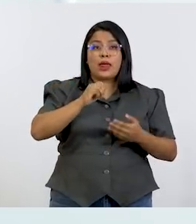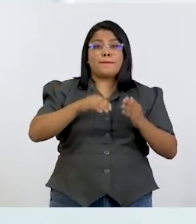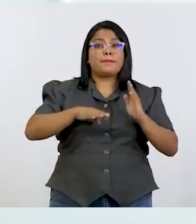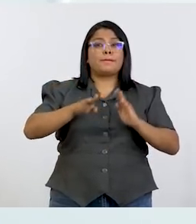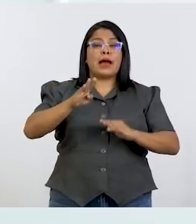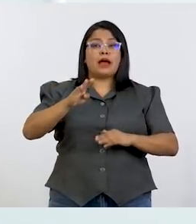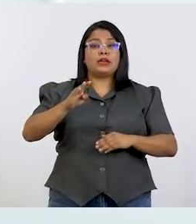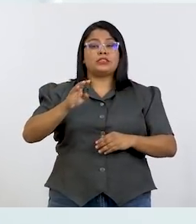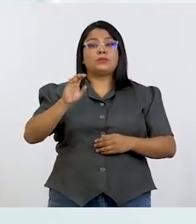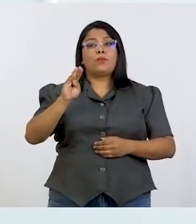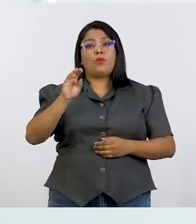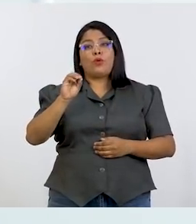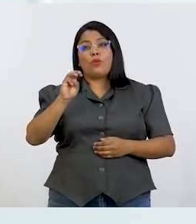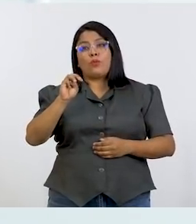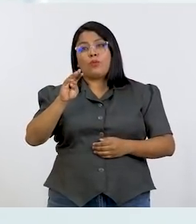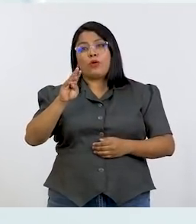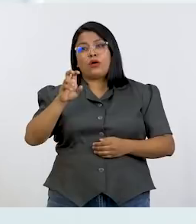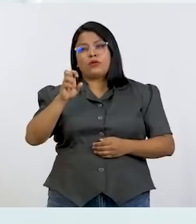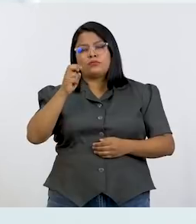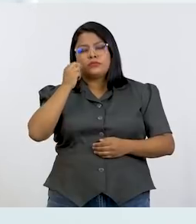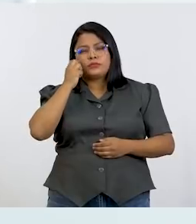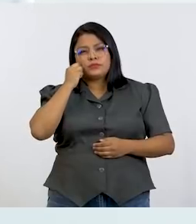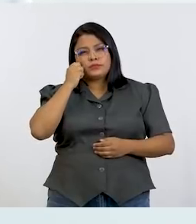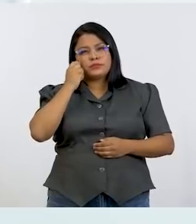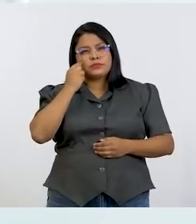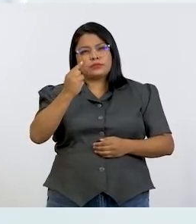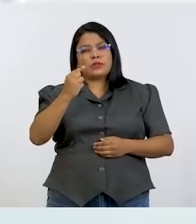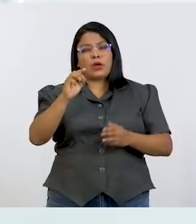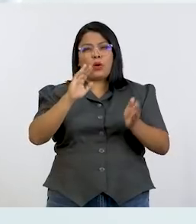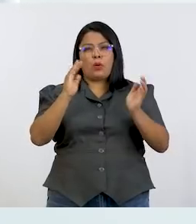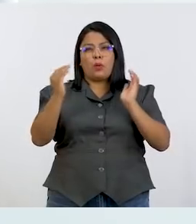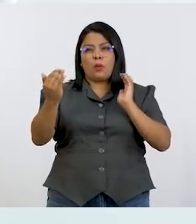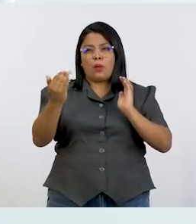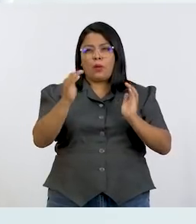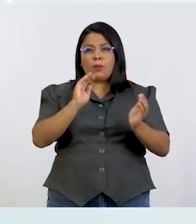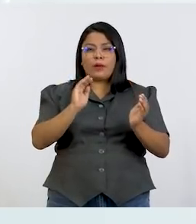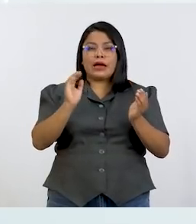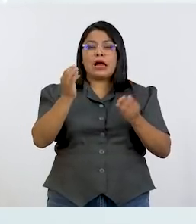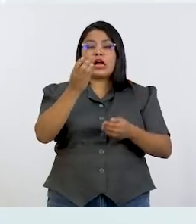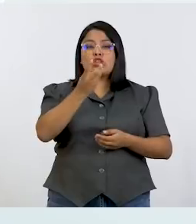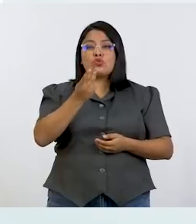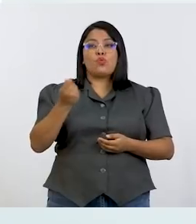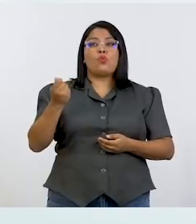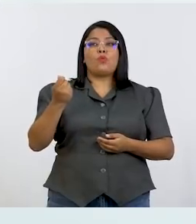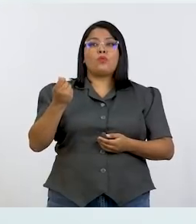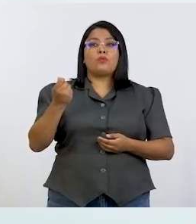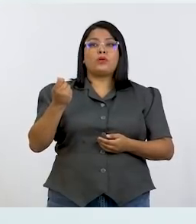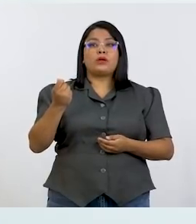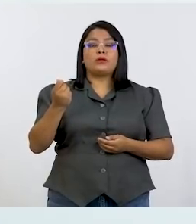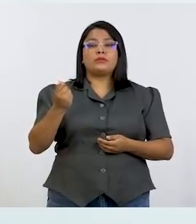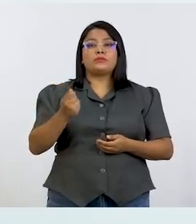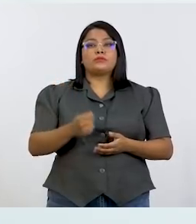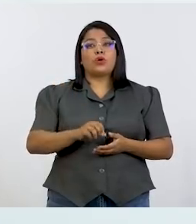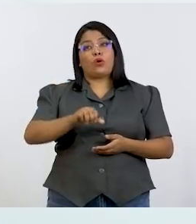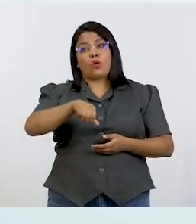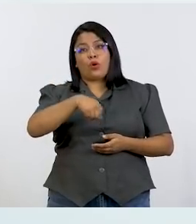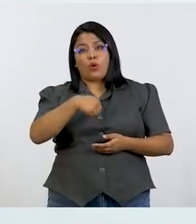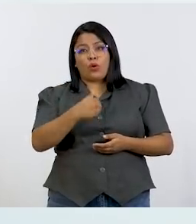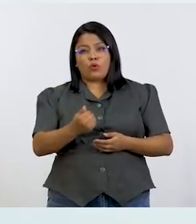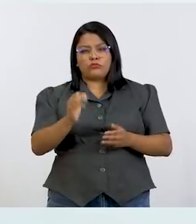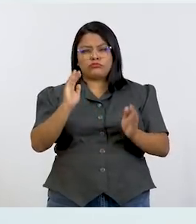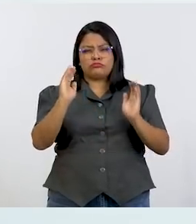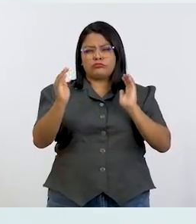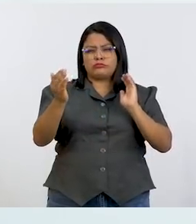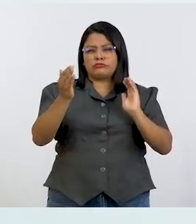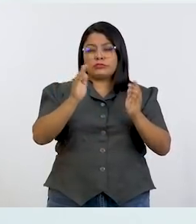saber cuántas paletas más que bombones hay. Para ello, podemos comparar la cantidad de paletas con la